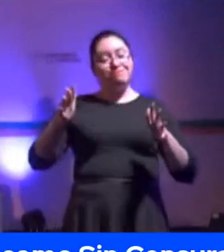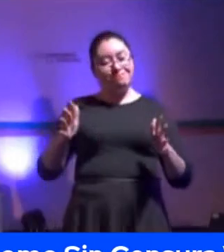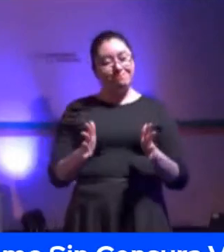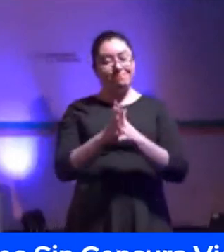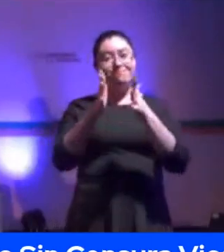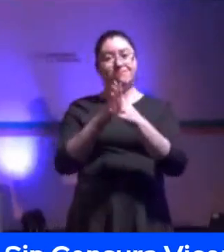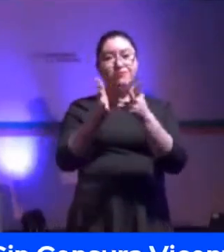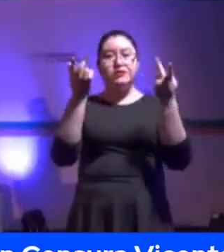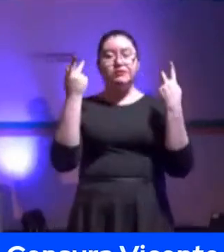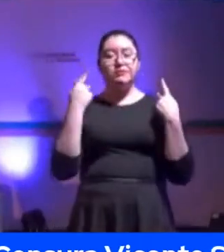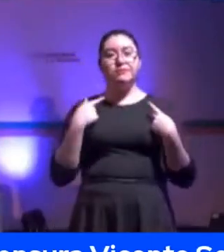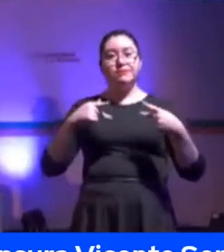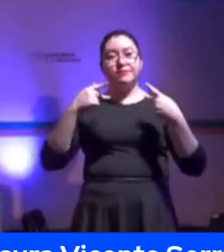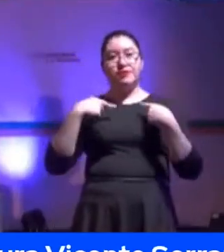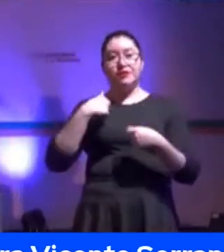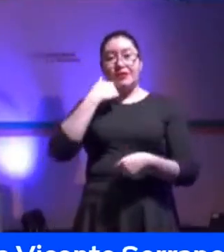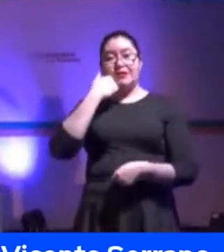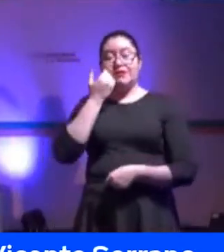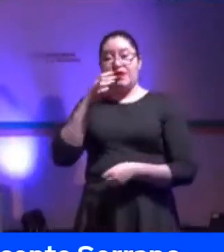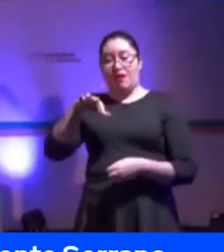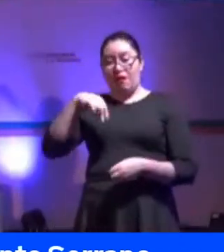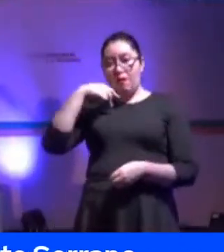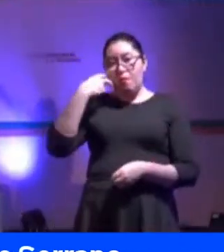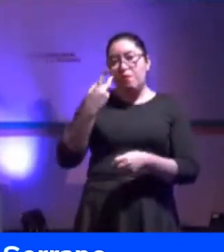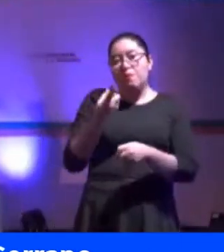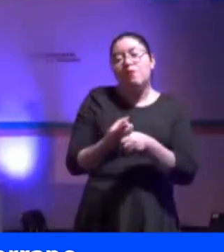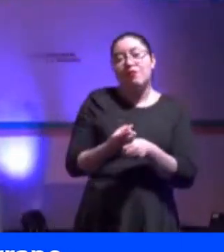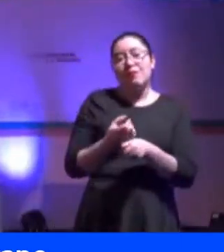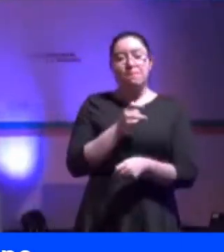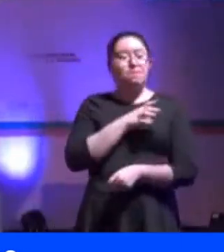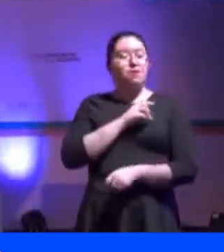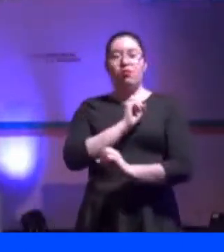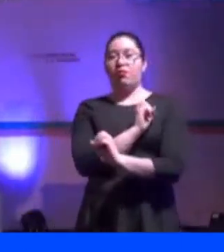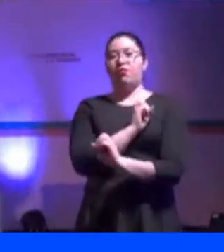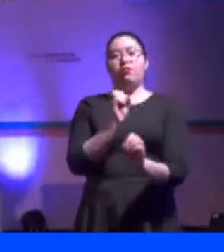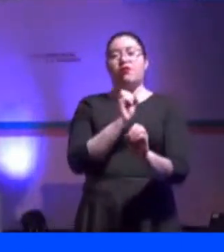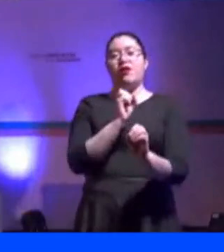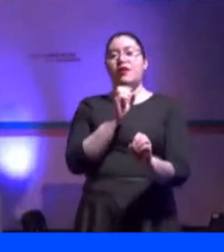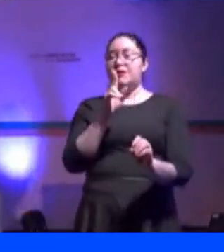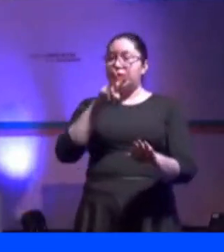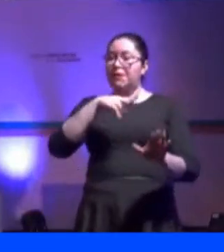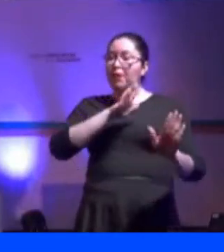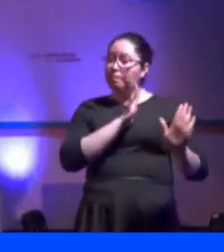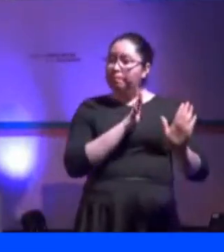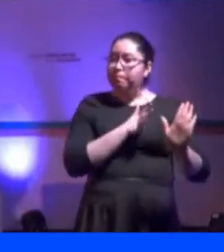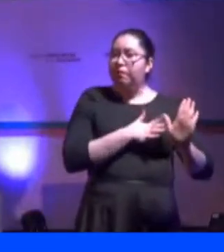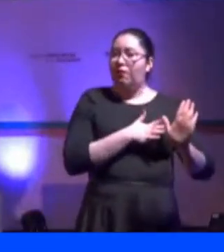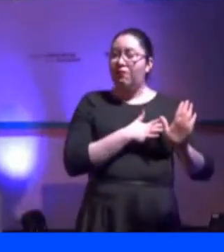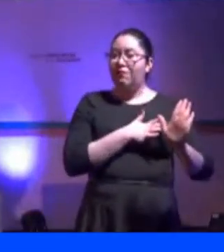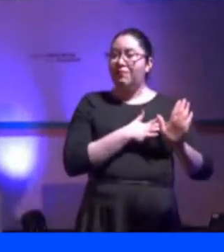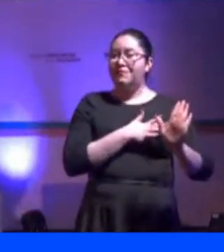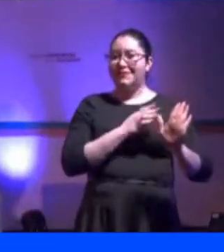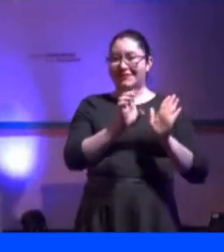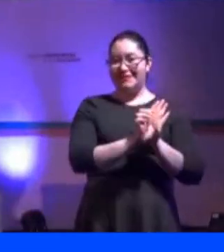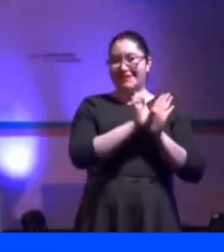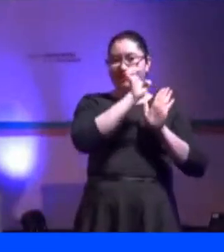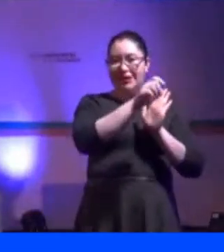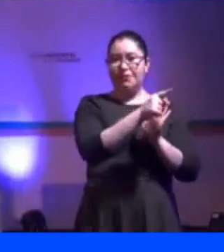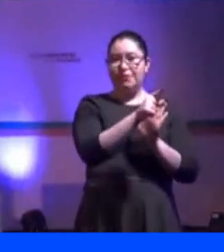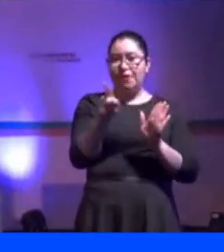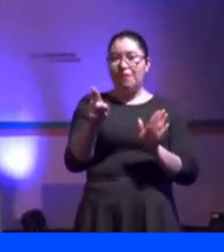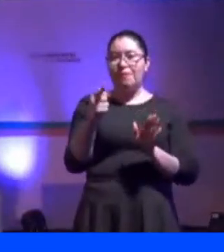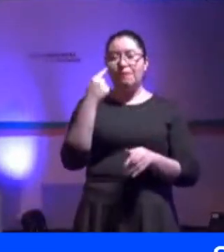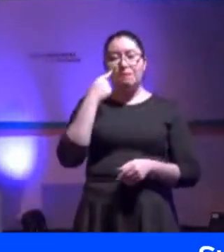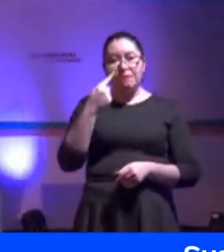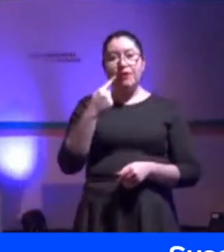participación ciudadana voluntaria, sin miedo y con un compromiso real. Entonces, como gran ejemplo para muchos, creo que